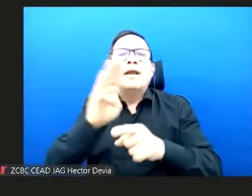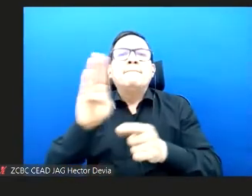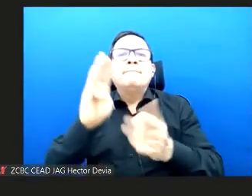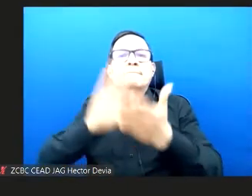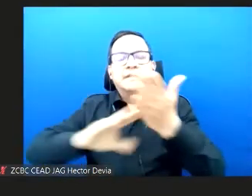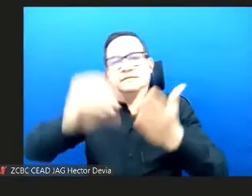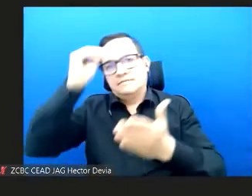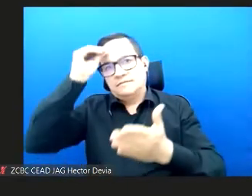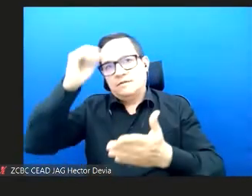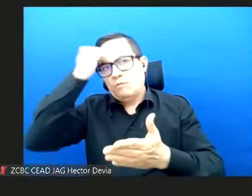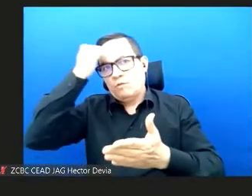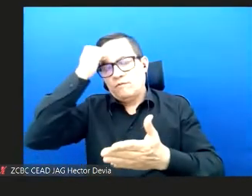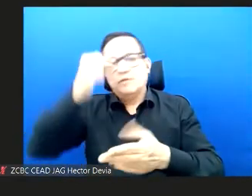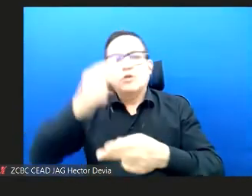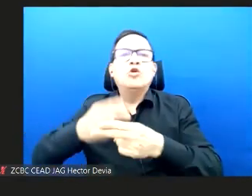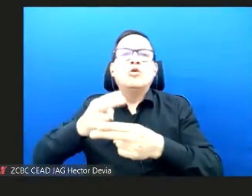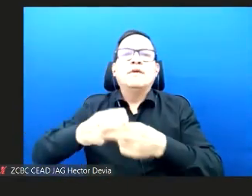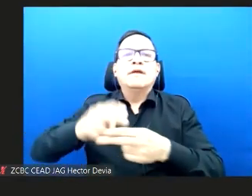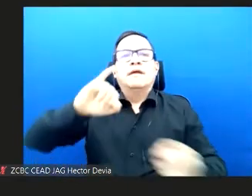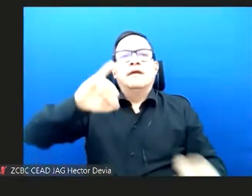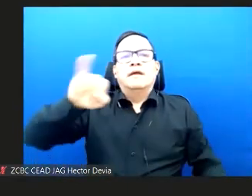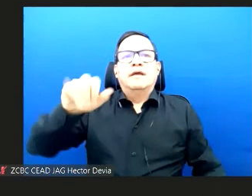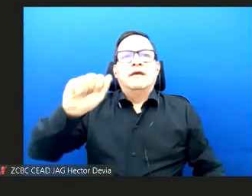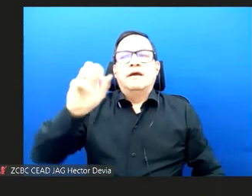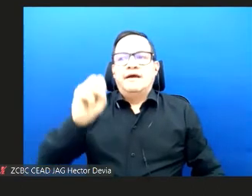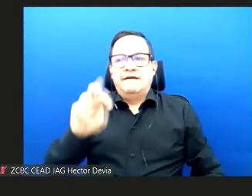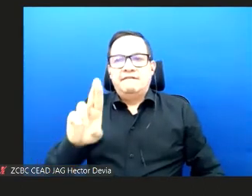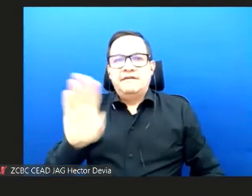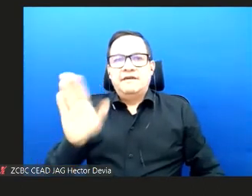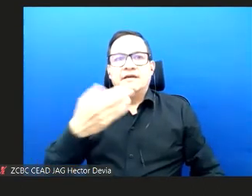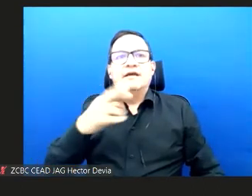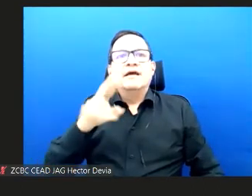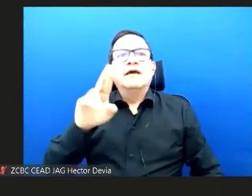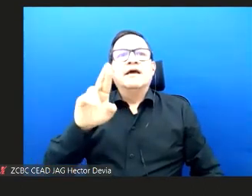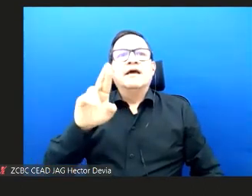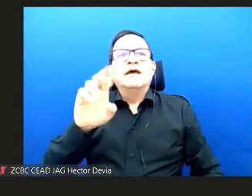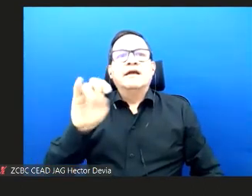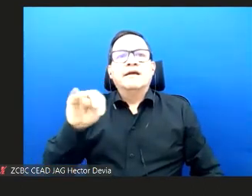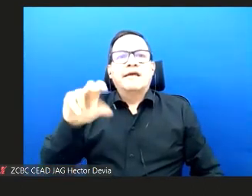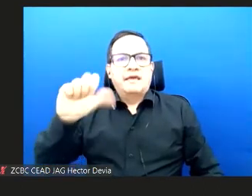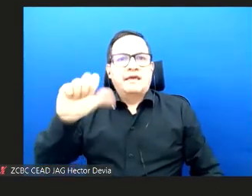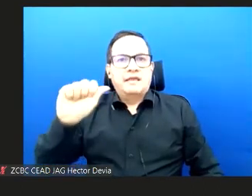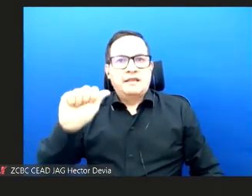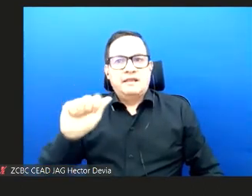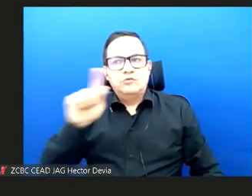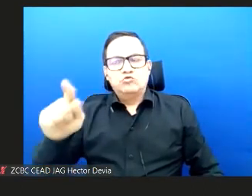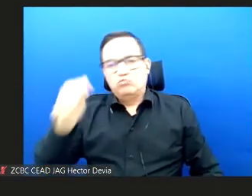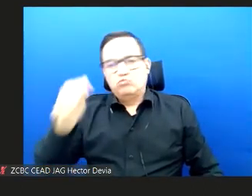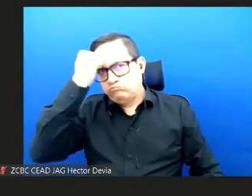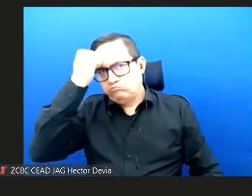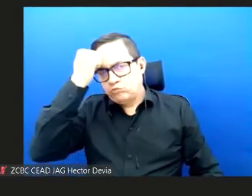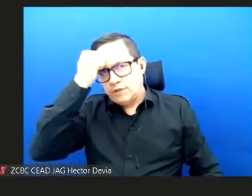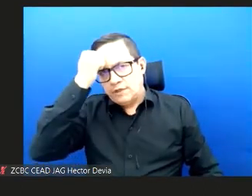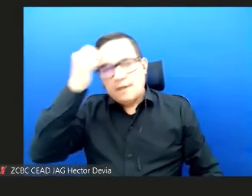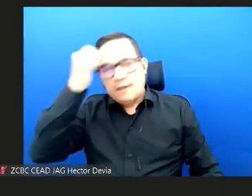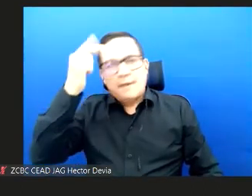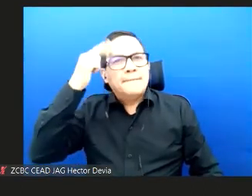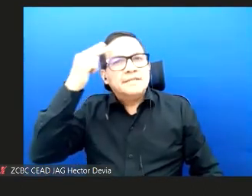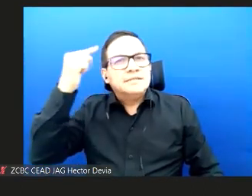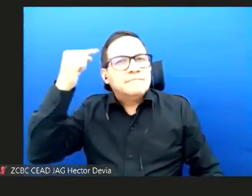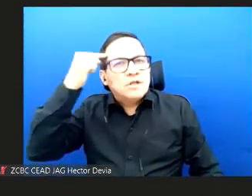Reina, tutor de pensamiento lógico y matemático. Nos acompañan también las tutoras Mildred